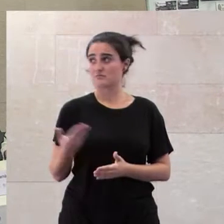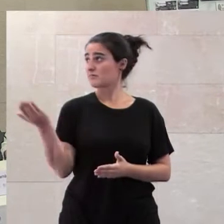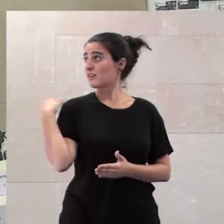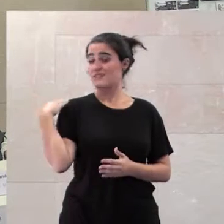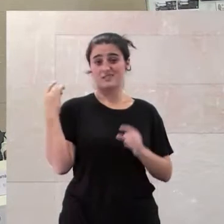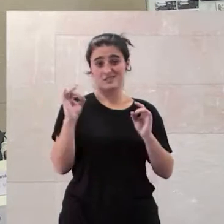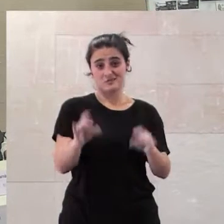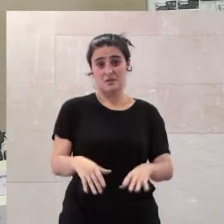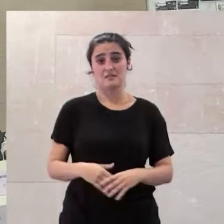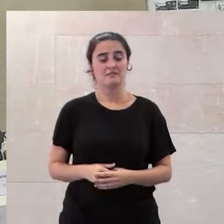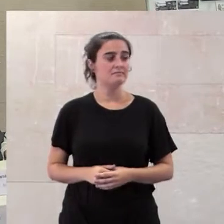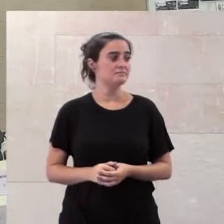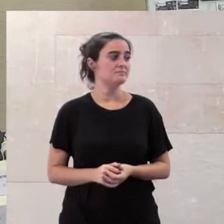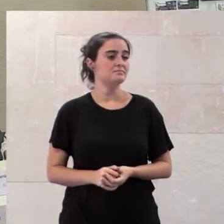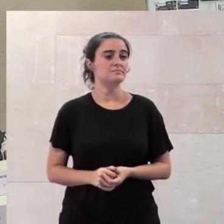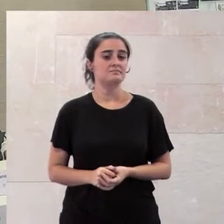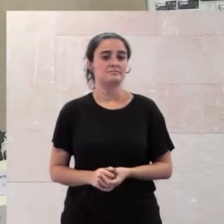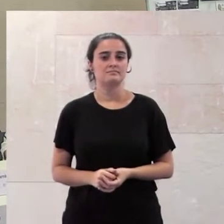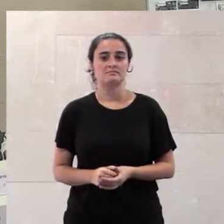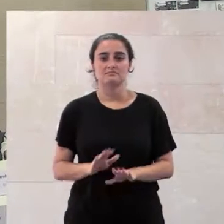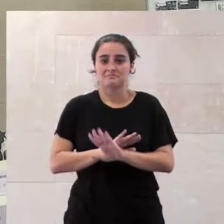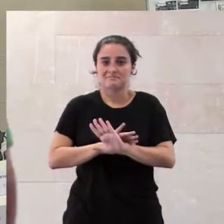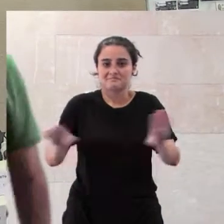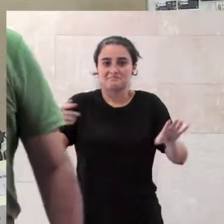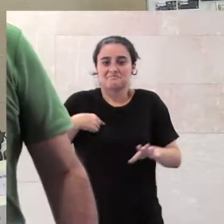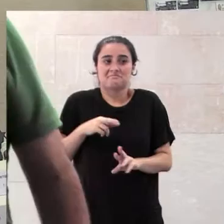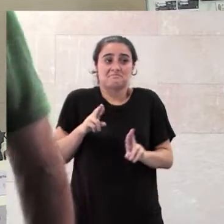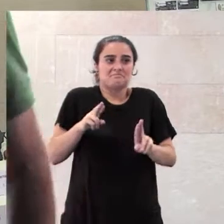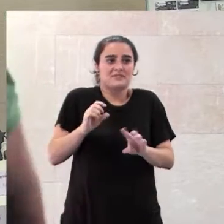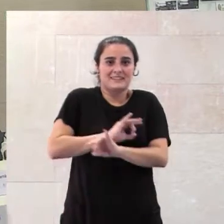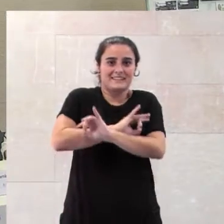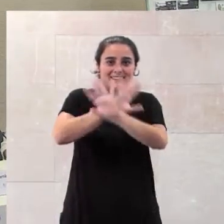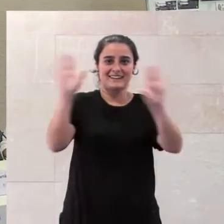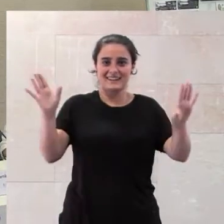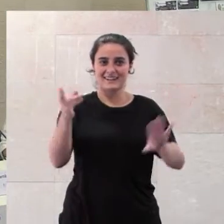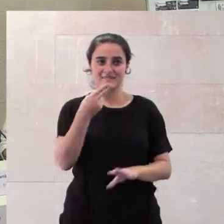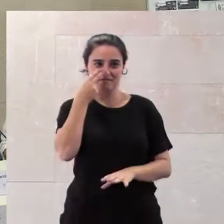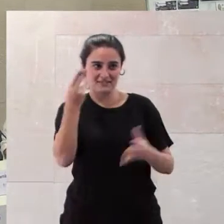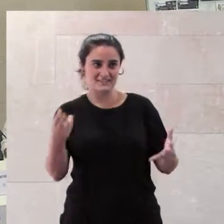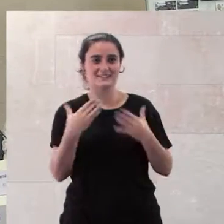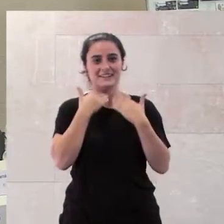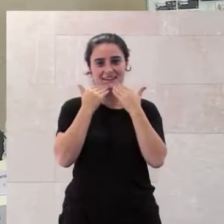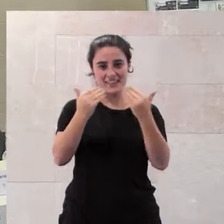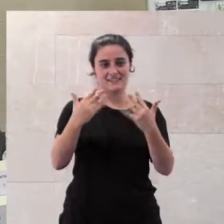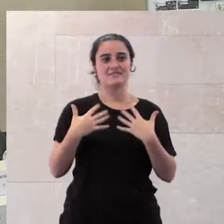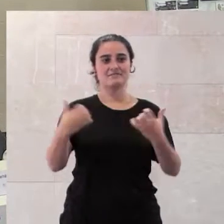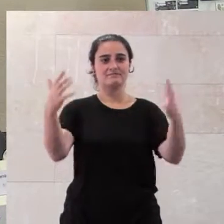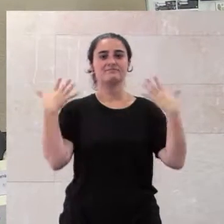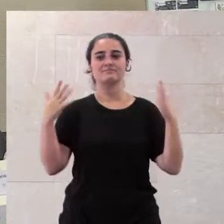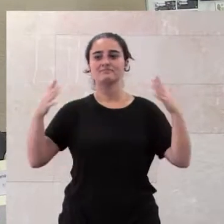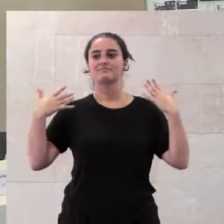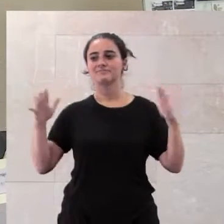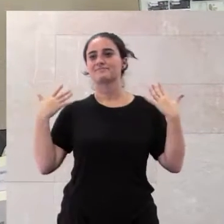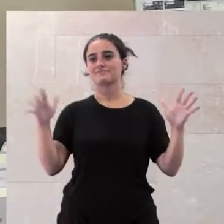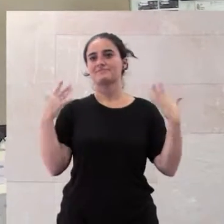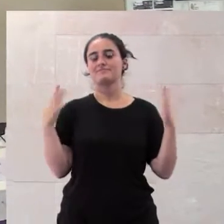antes. Bueno, pues esto es todo, espero haber sido clara y que os haya gustado. Muchas gracias.